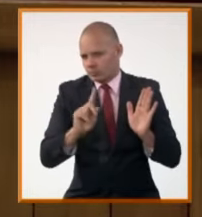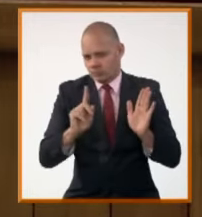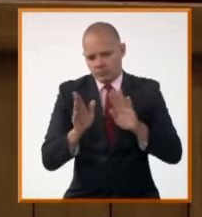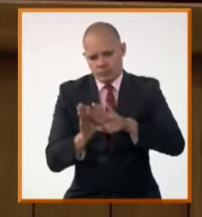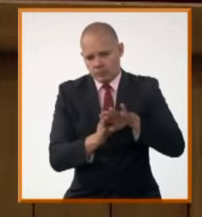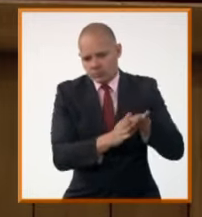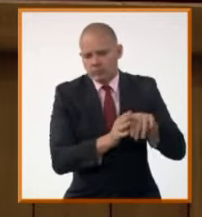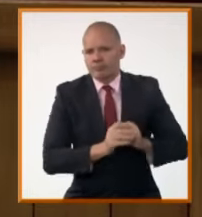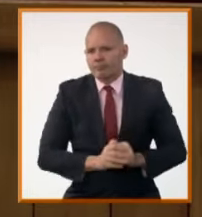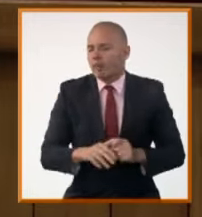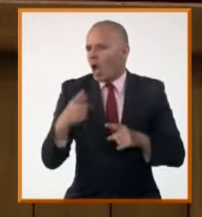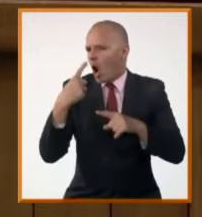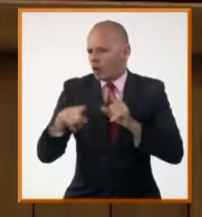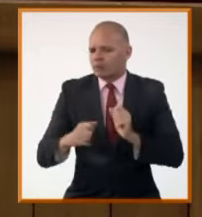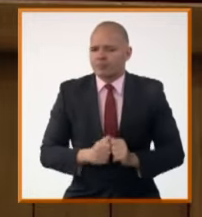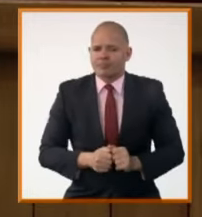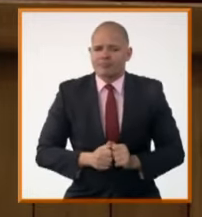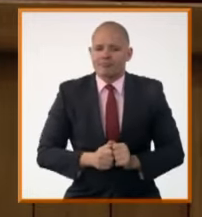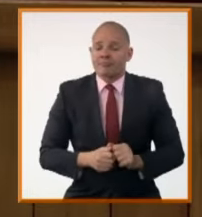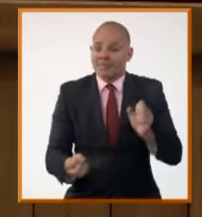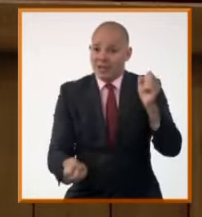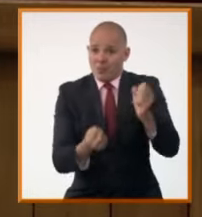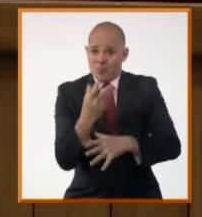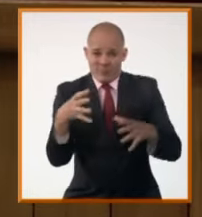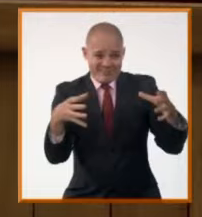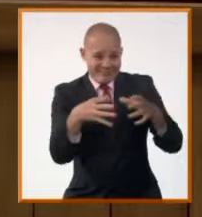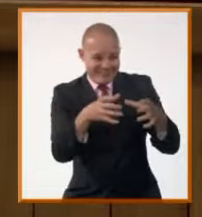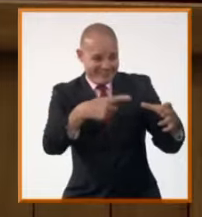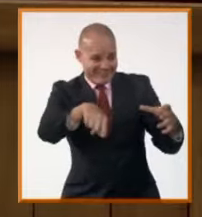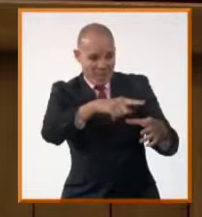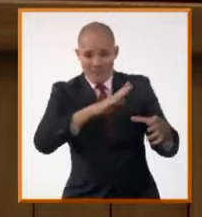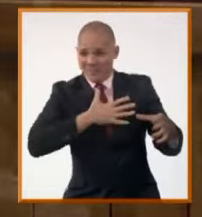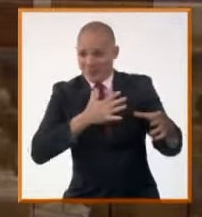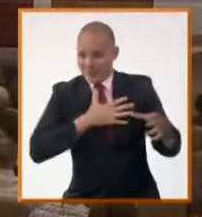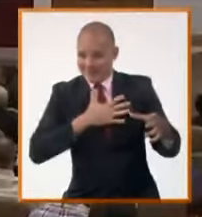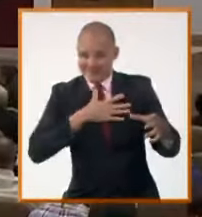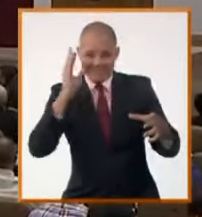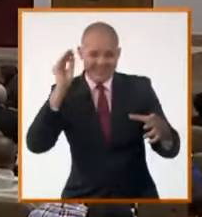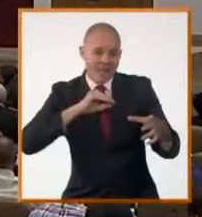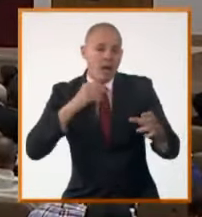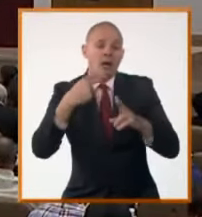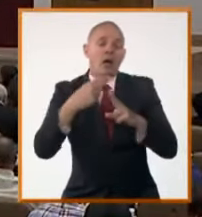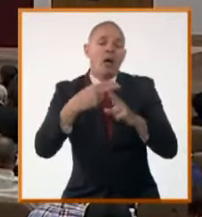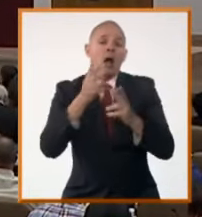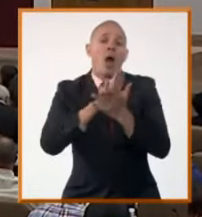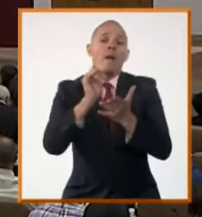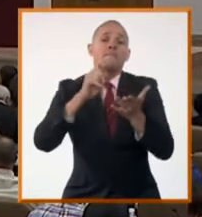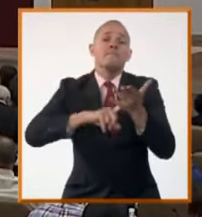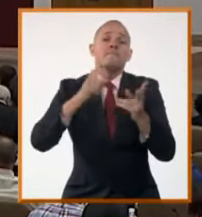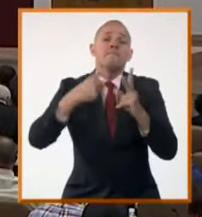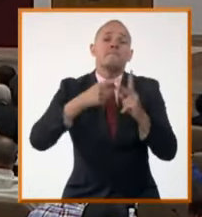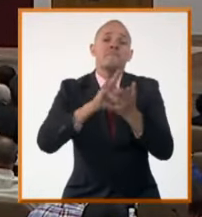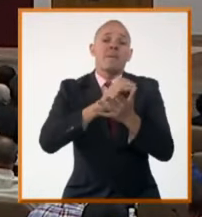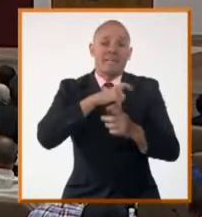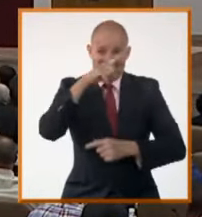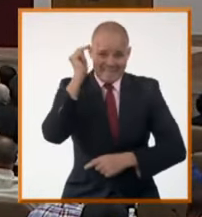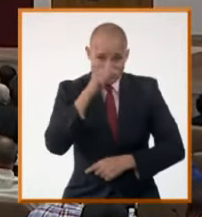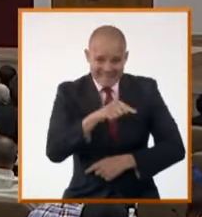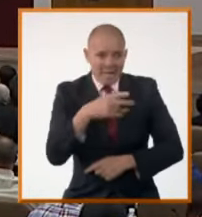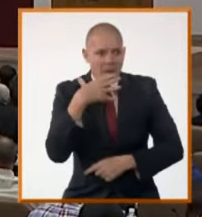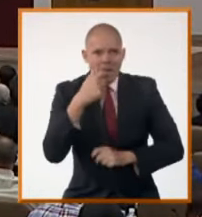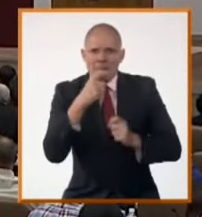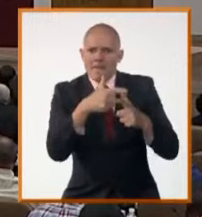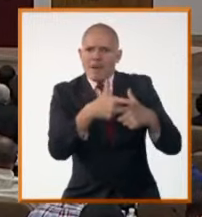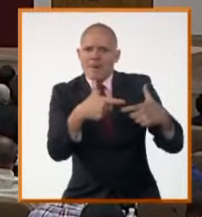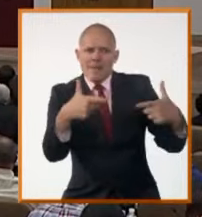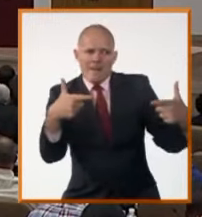que lamentablemente muchas de ellas concentradas básicamente a la comercialización de productos listos